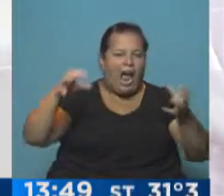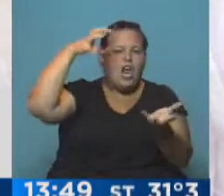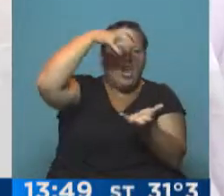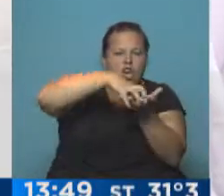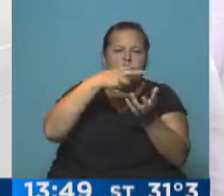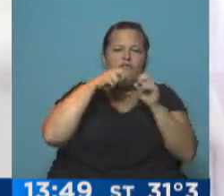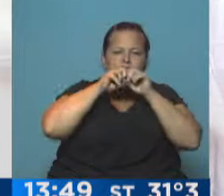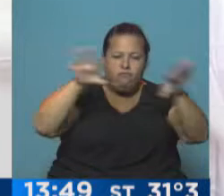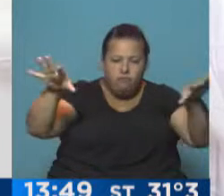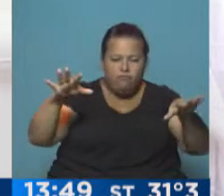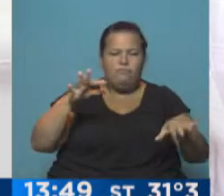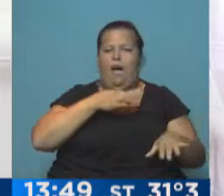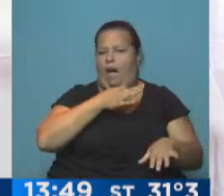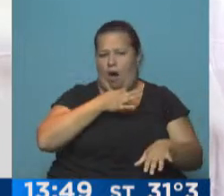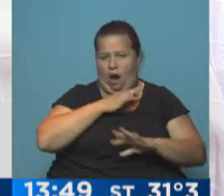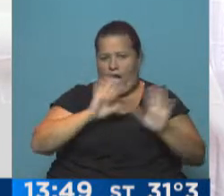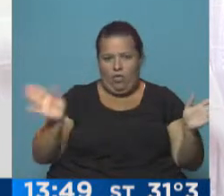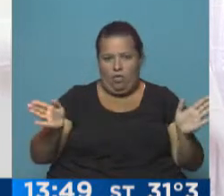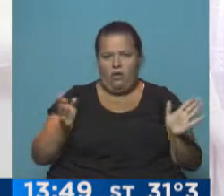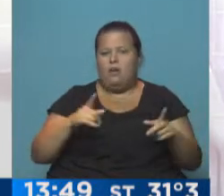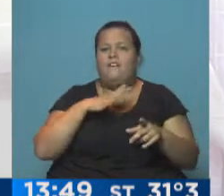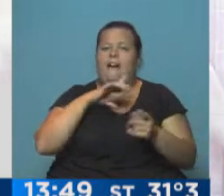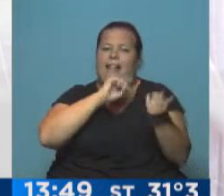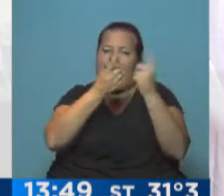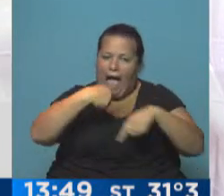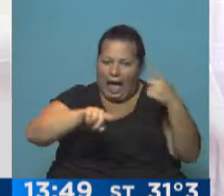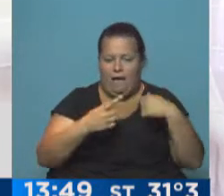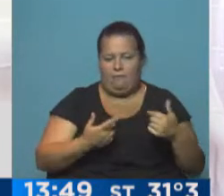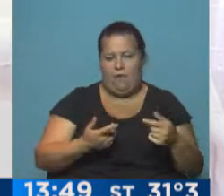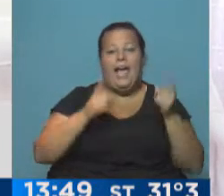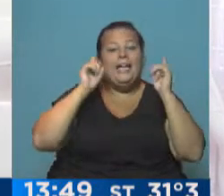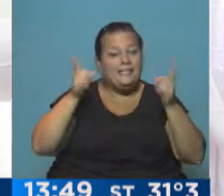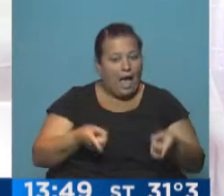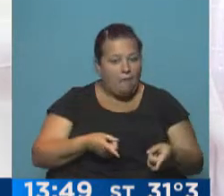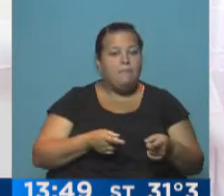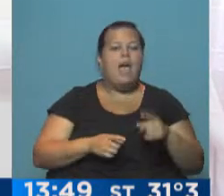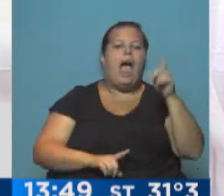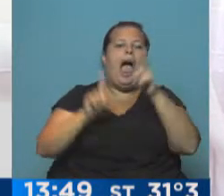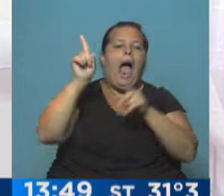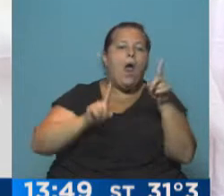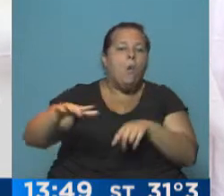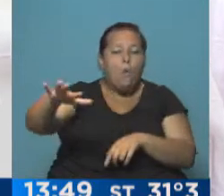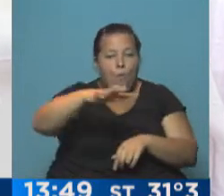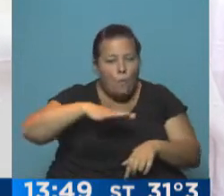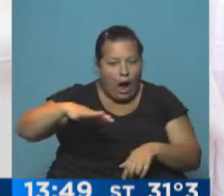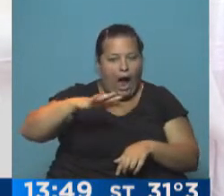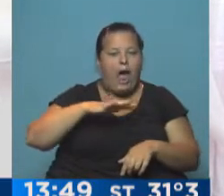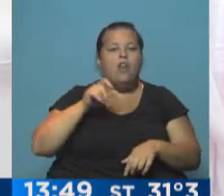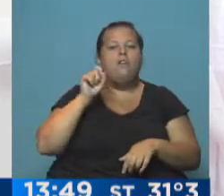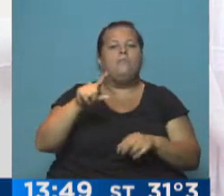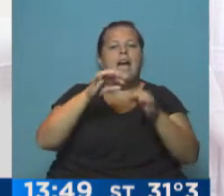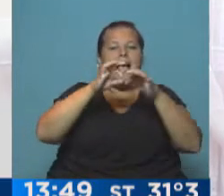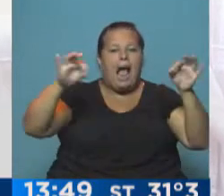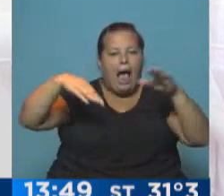transformadores, distribuidores estén absolutamente obsoletos, no han sido cambiados. Inclusive en algunas zonas que son de